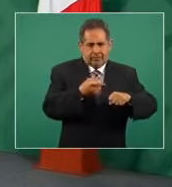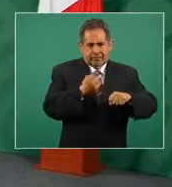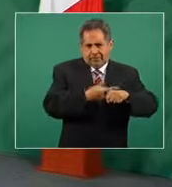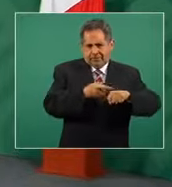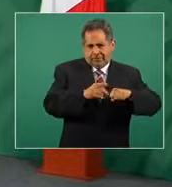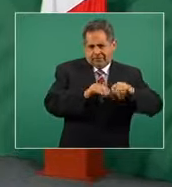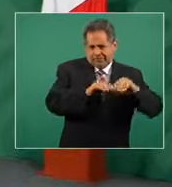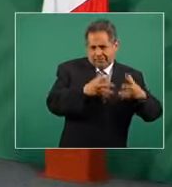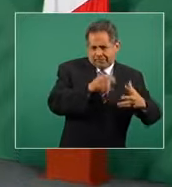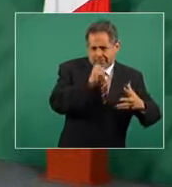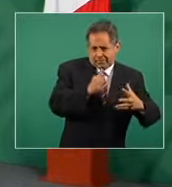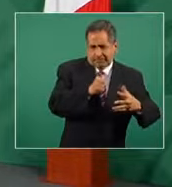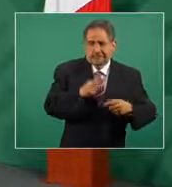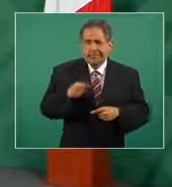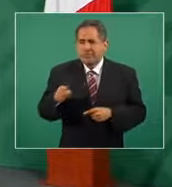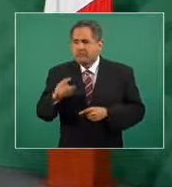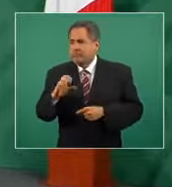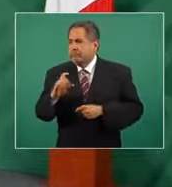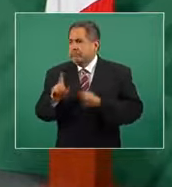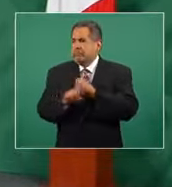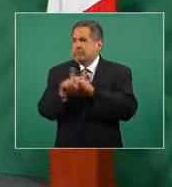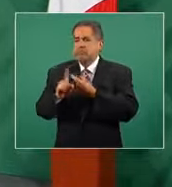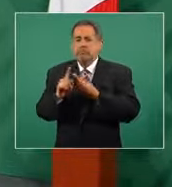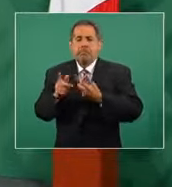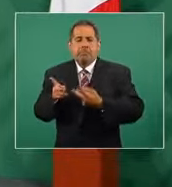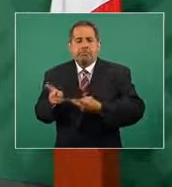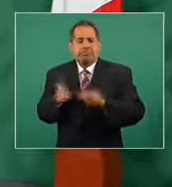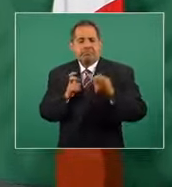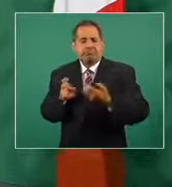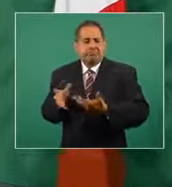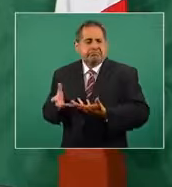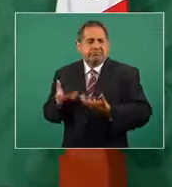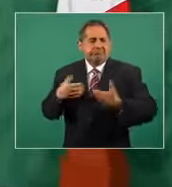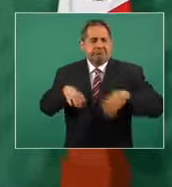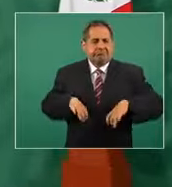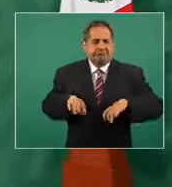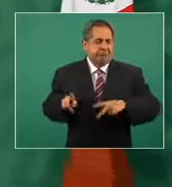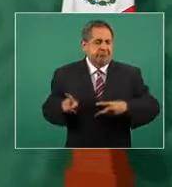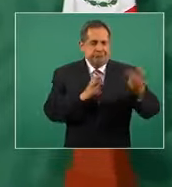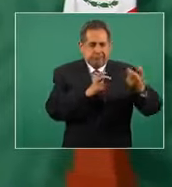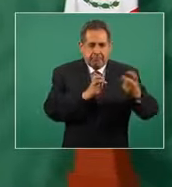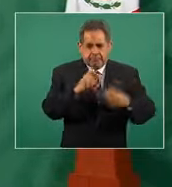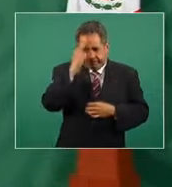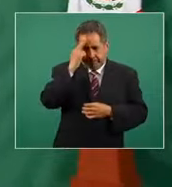fue por el saqueo que se llevó a cabo